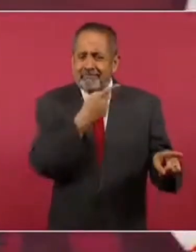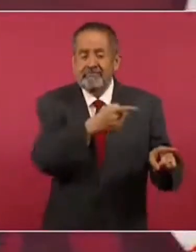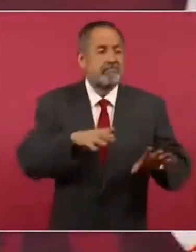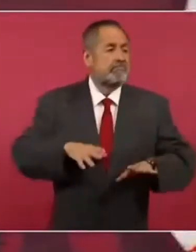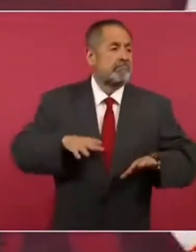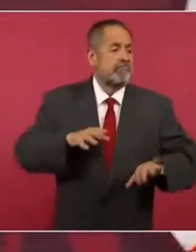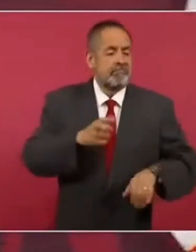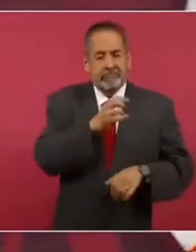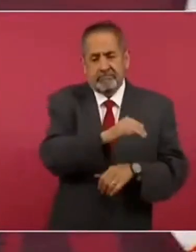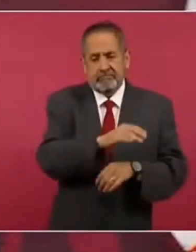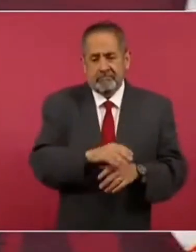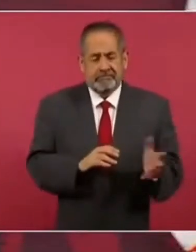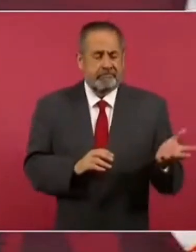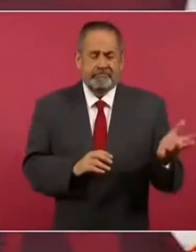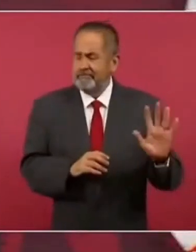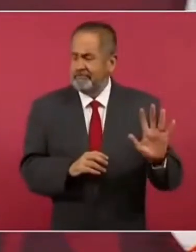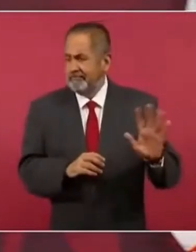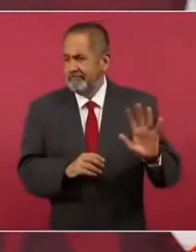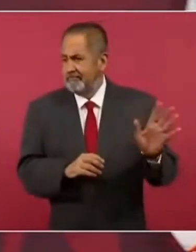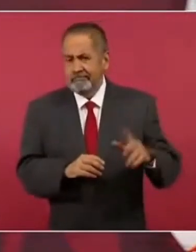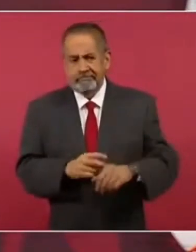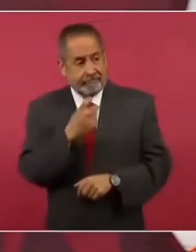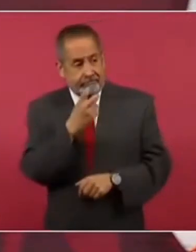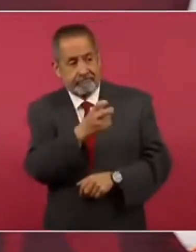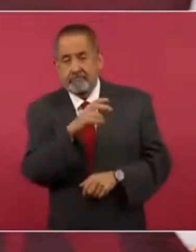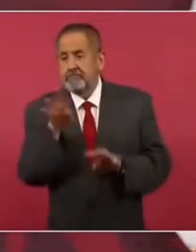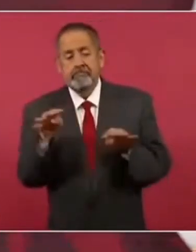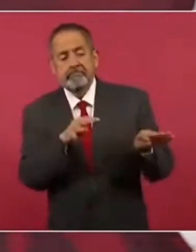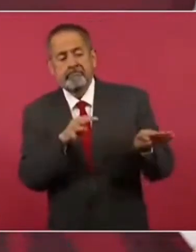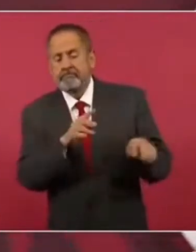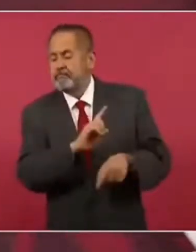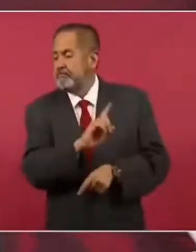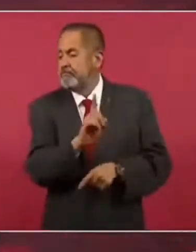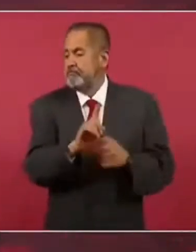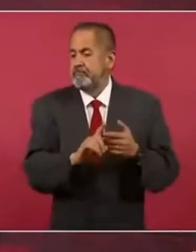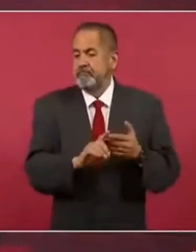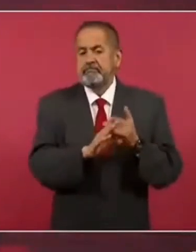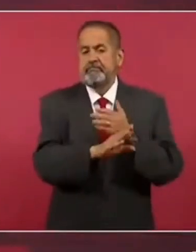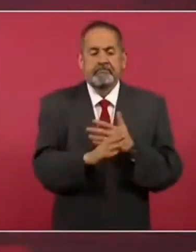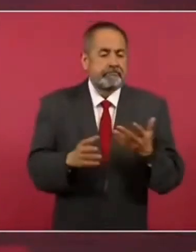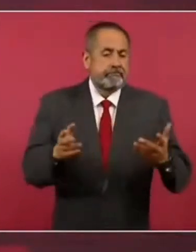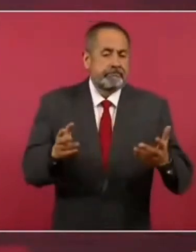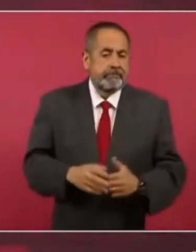Y no es de todos los